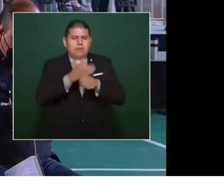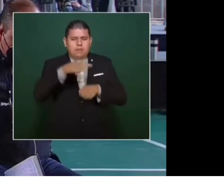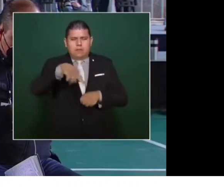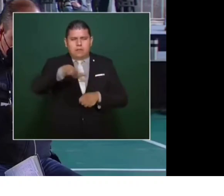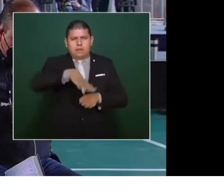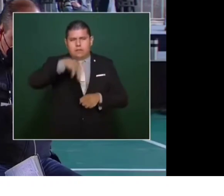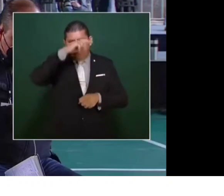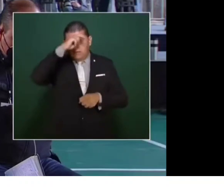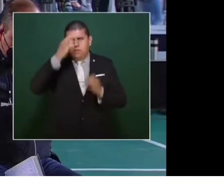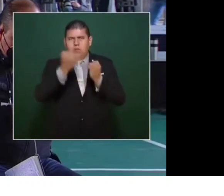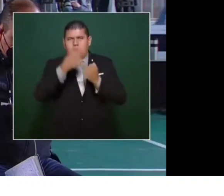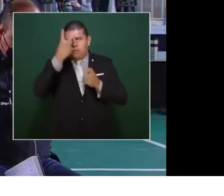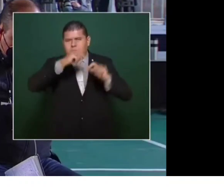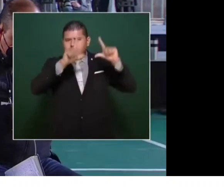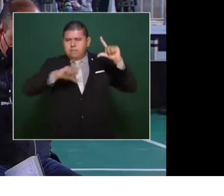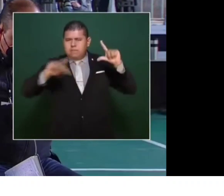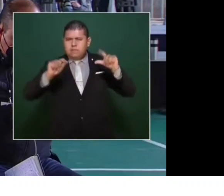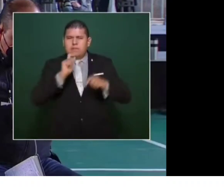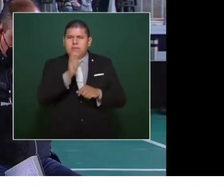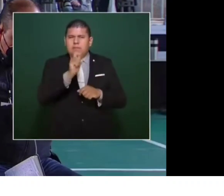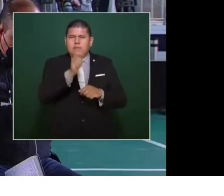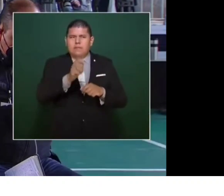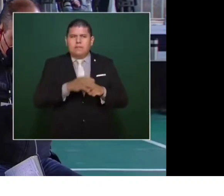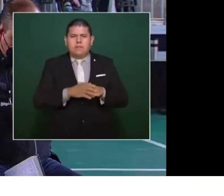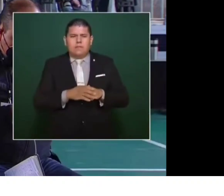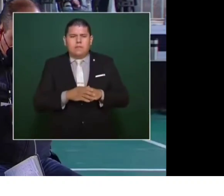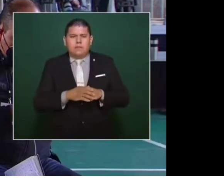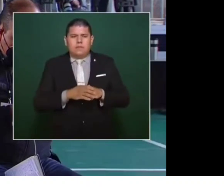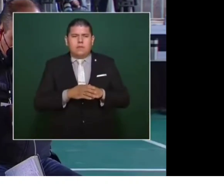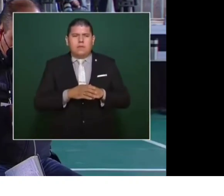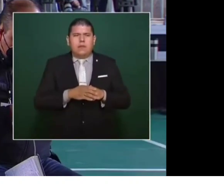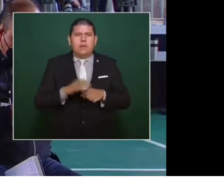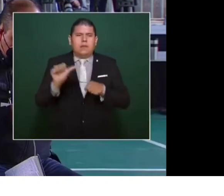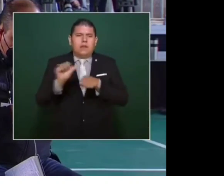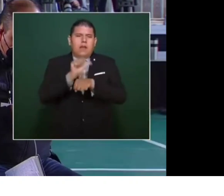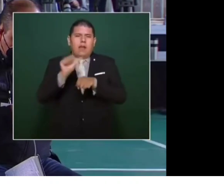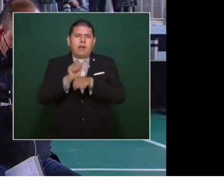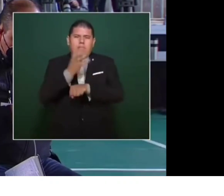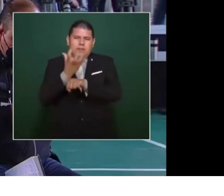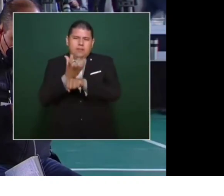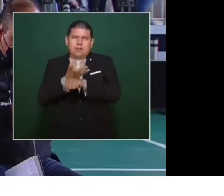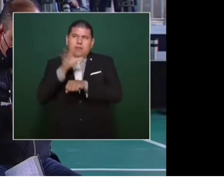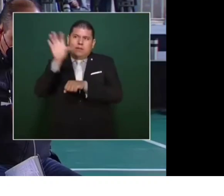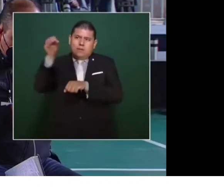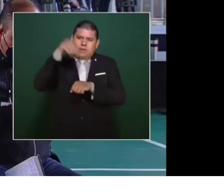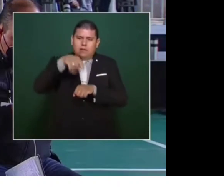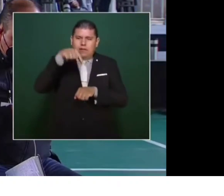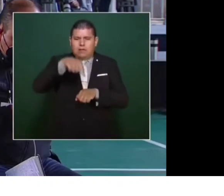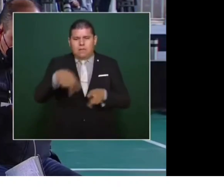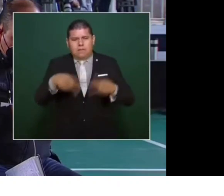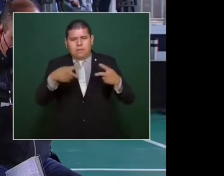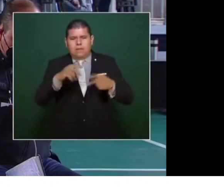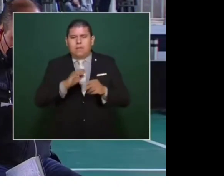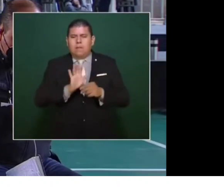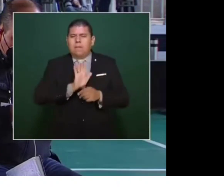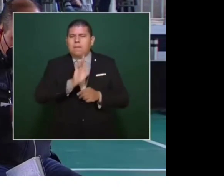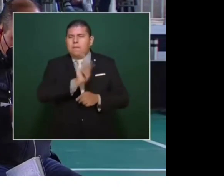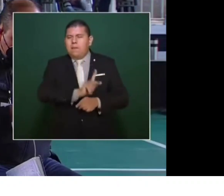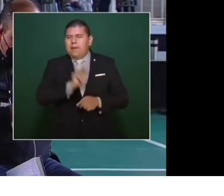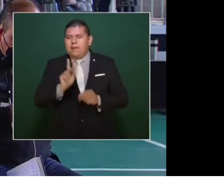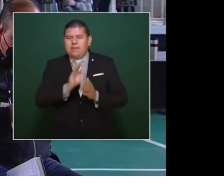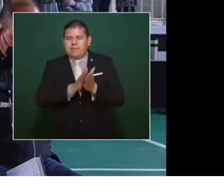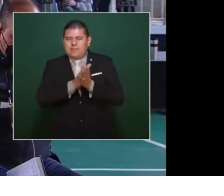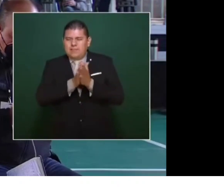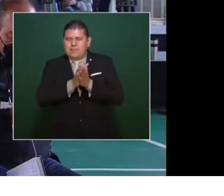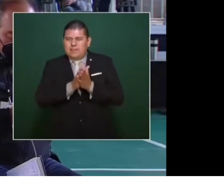y también en el nacional, la regularización de los autos chocolate. Hay mucha gente aquí en la costa, que es donde